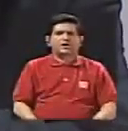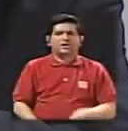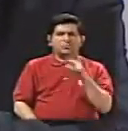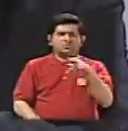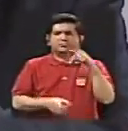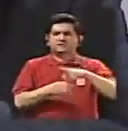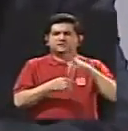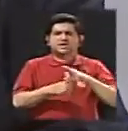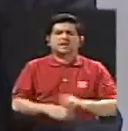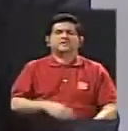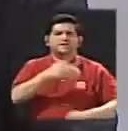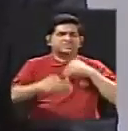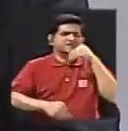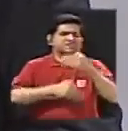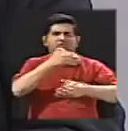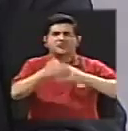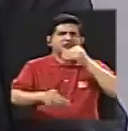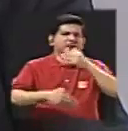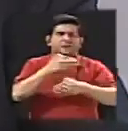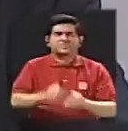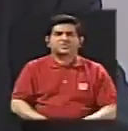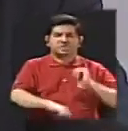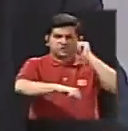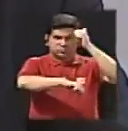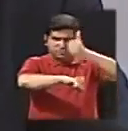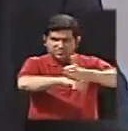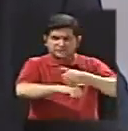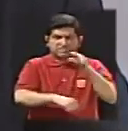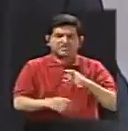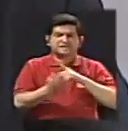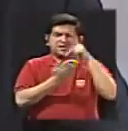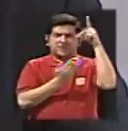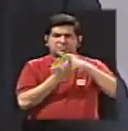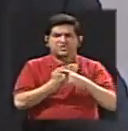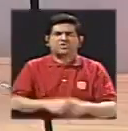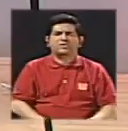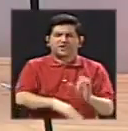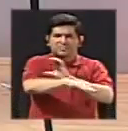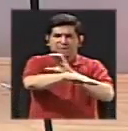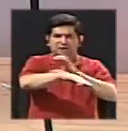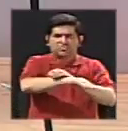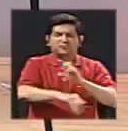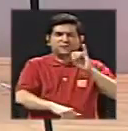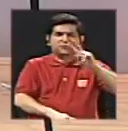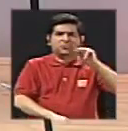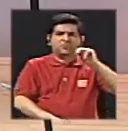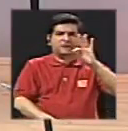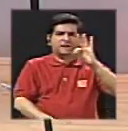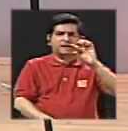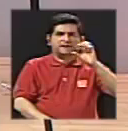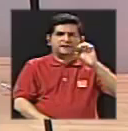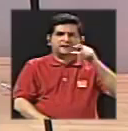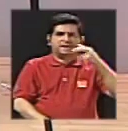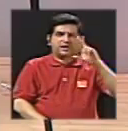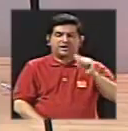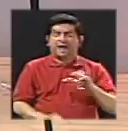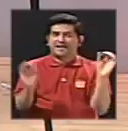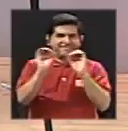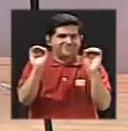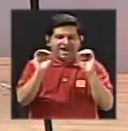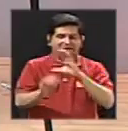tomaron ustedes durante el proceso de implementación de este programa Integra? Por supuesto que ninguno, y tampoco habíamos